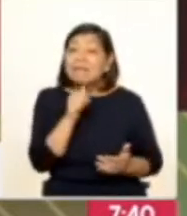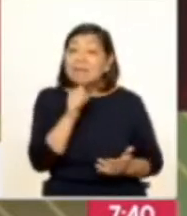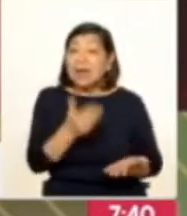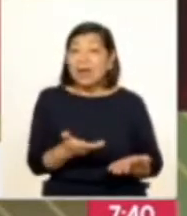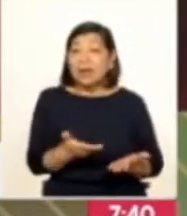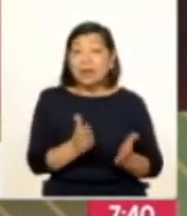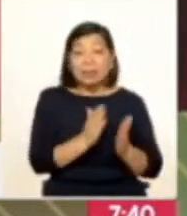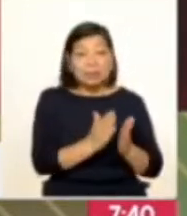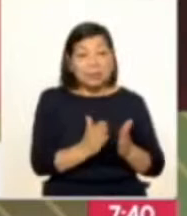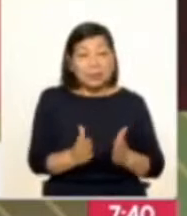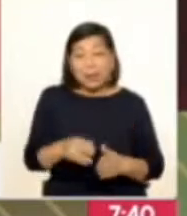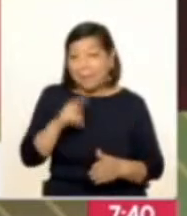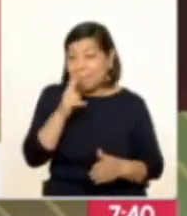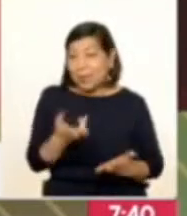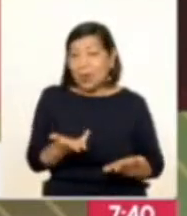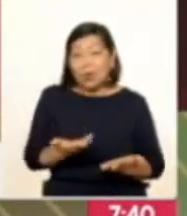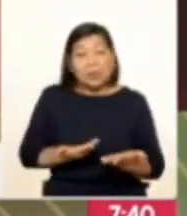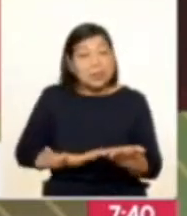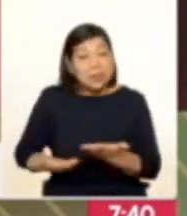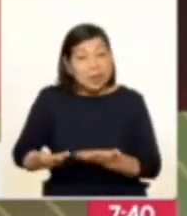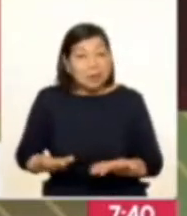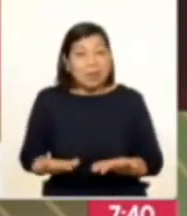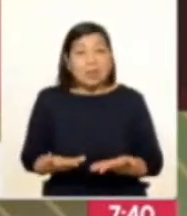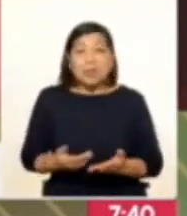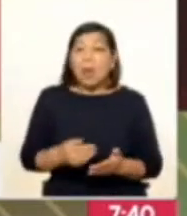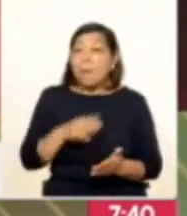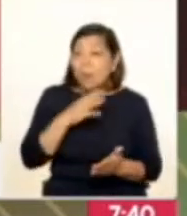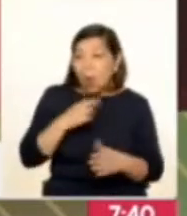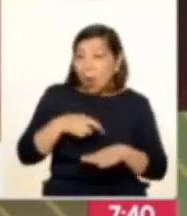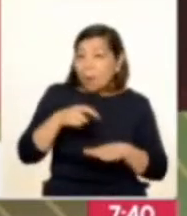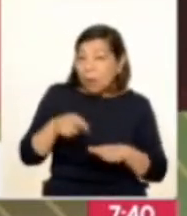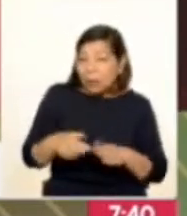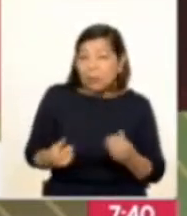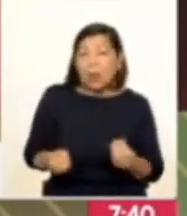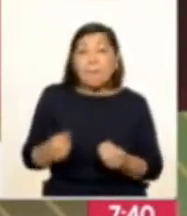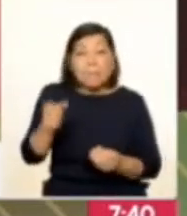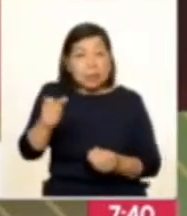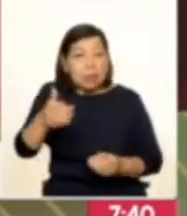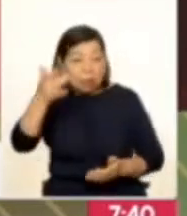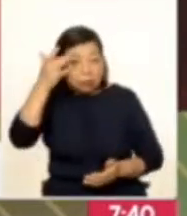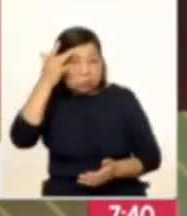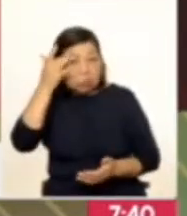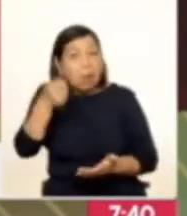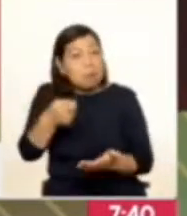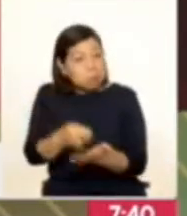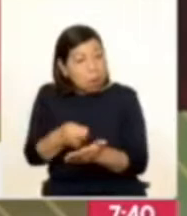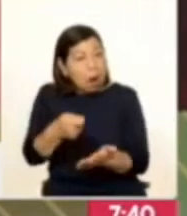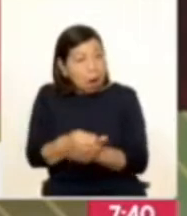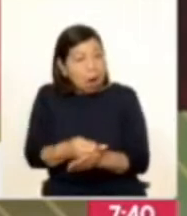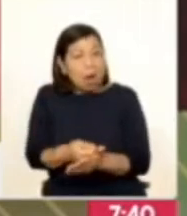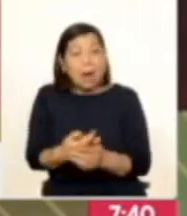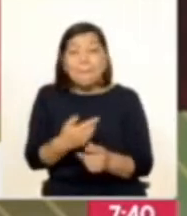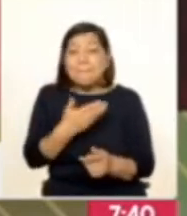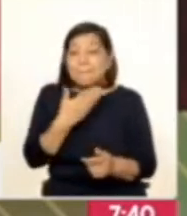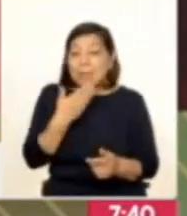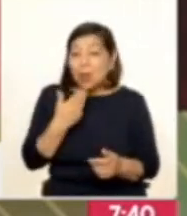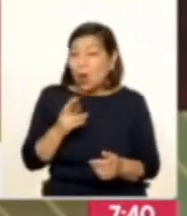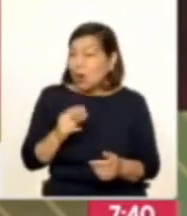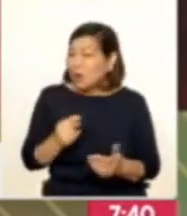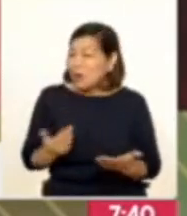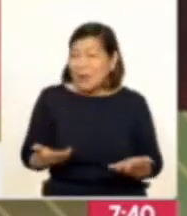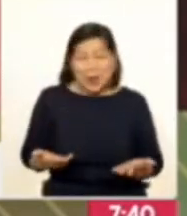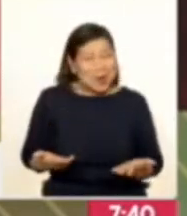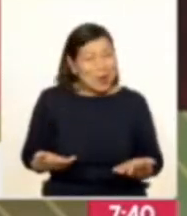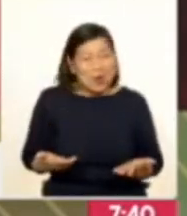estructuralmente en el Perú es un servicio civil de carrera meritocrático con gente Bien remunerada bien calificada y que no